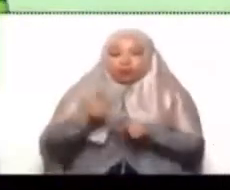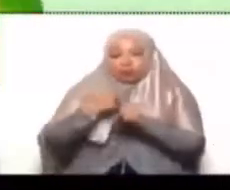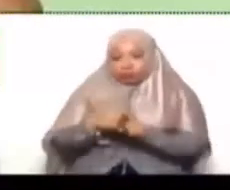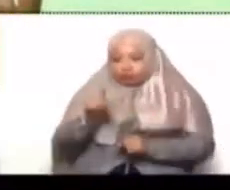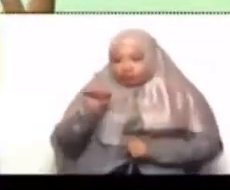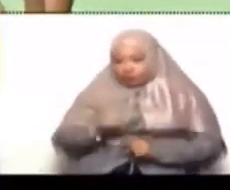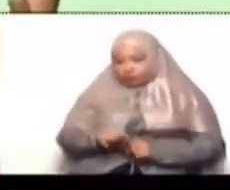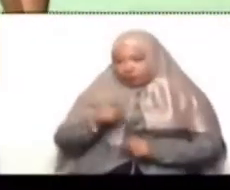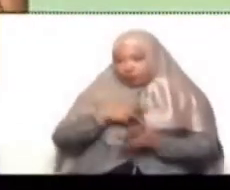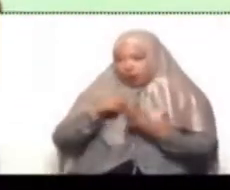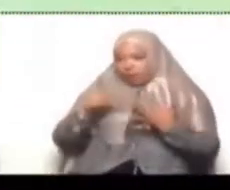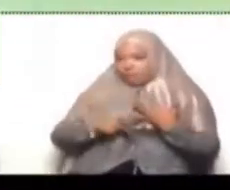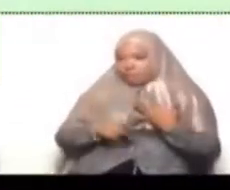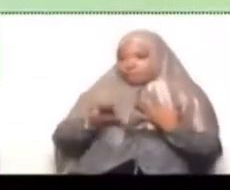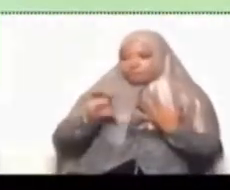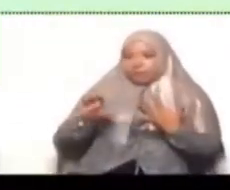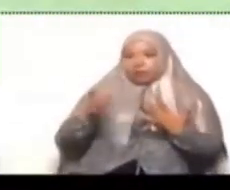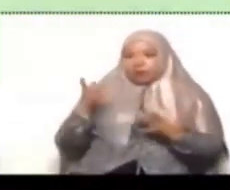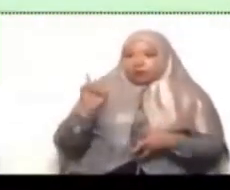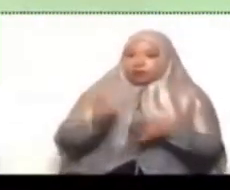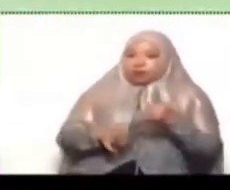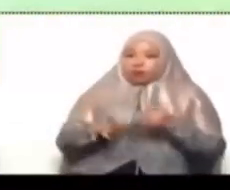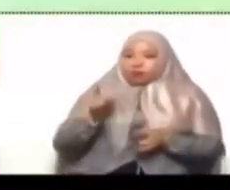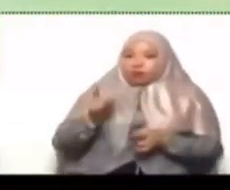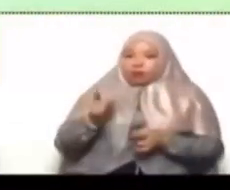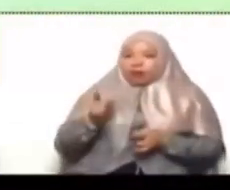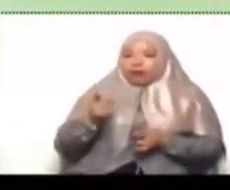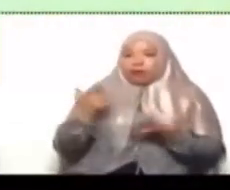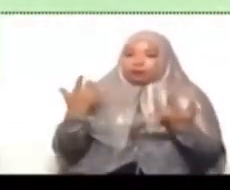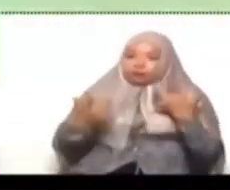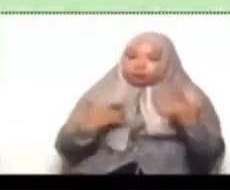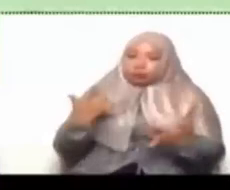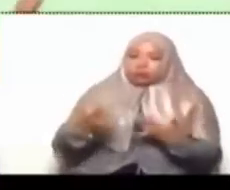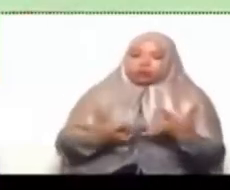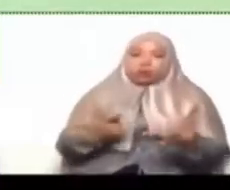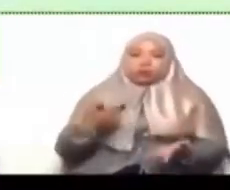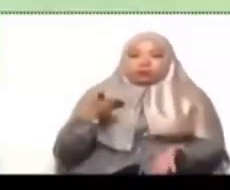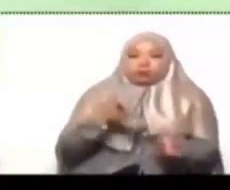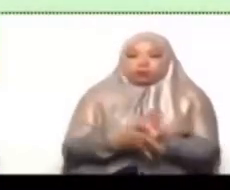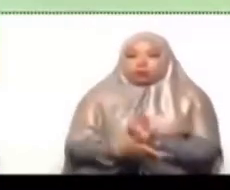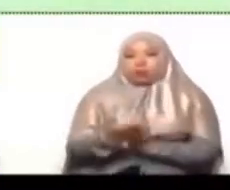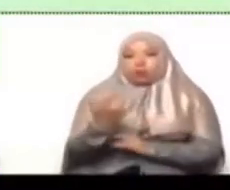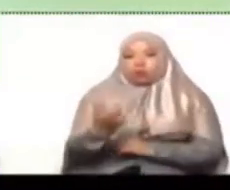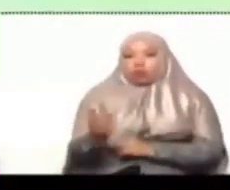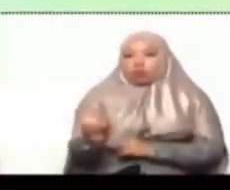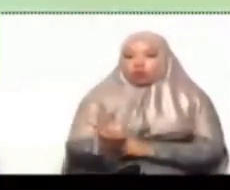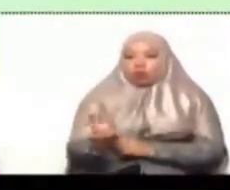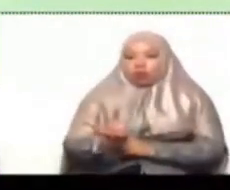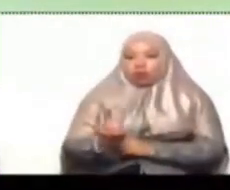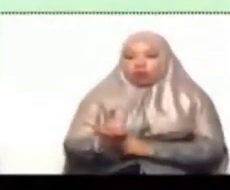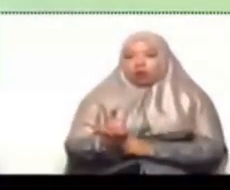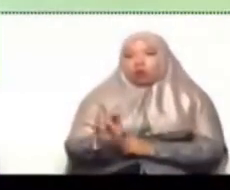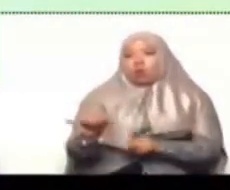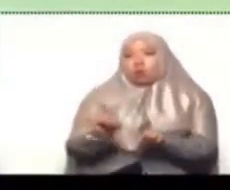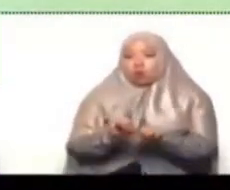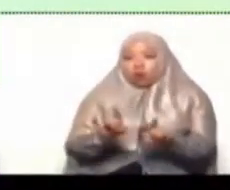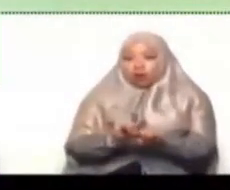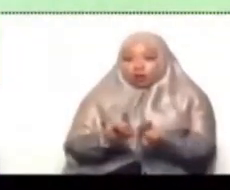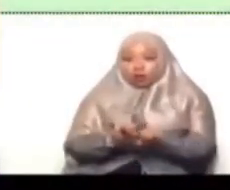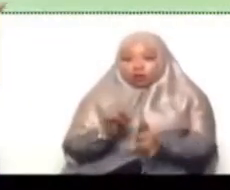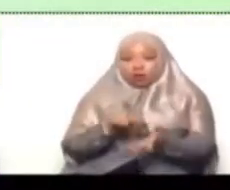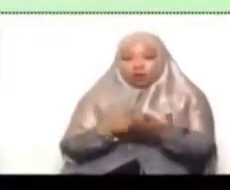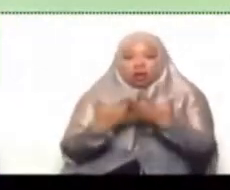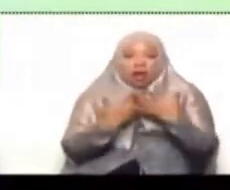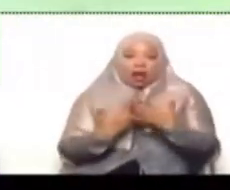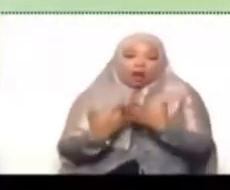pues, es un plan de la CIA, es el modus operandi de la CIA, lo que ocurrió precisamente con João de Gouveia forma parte de eso,